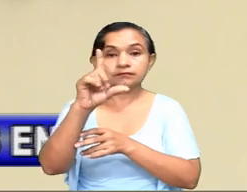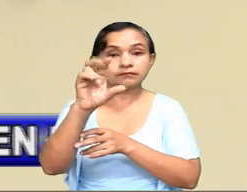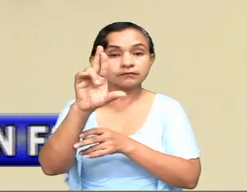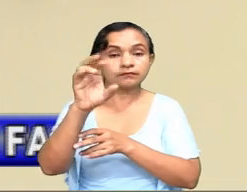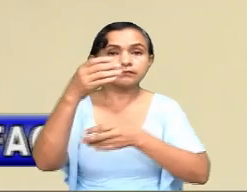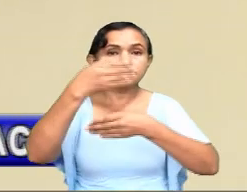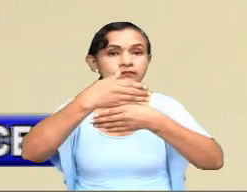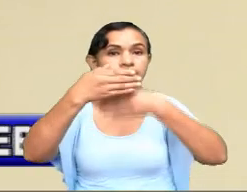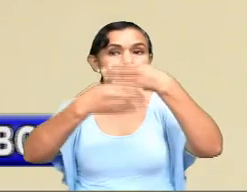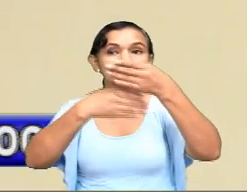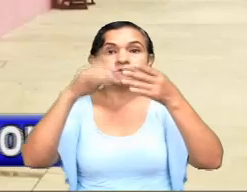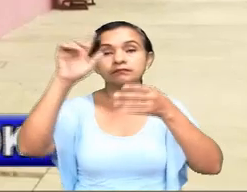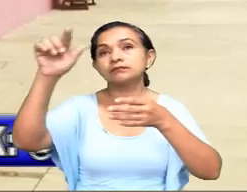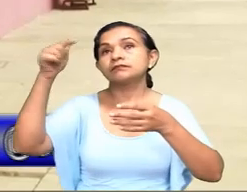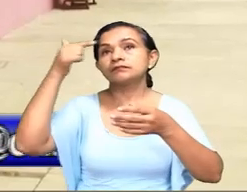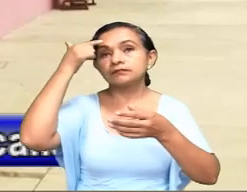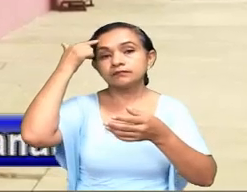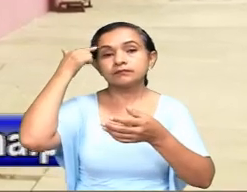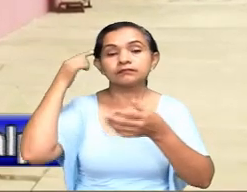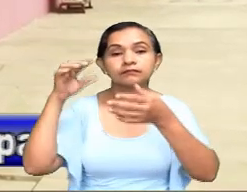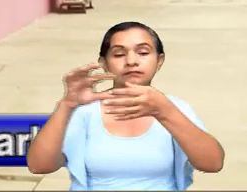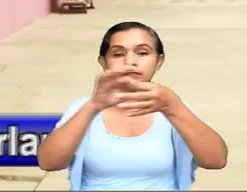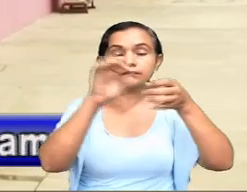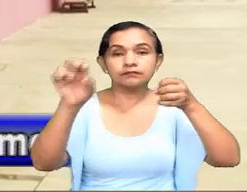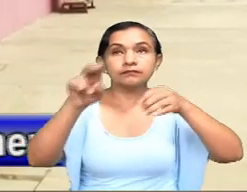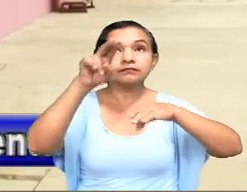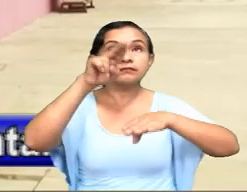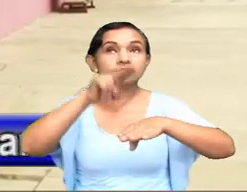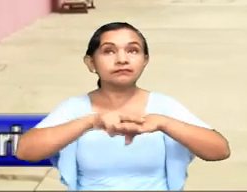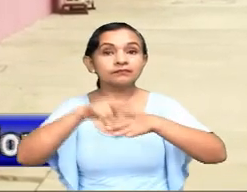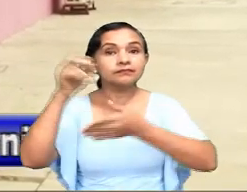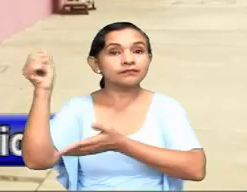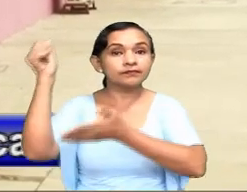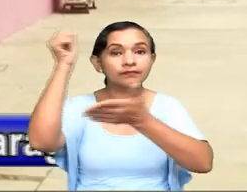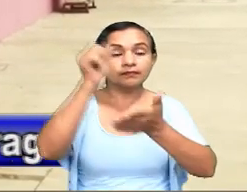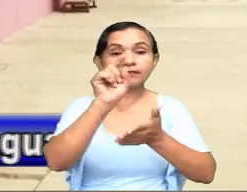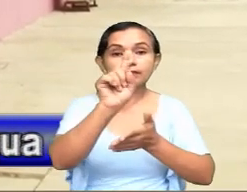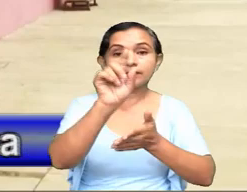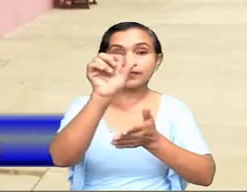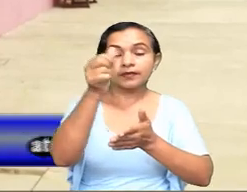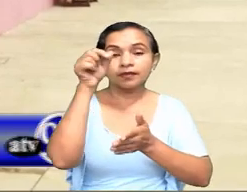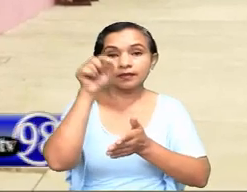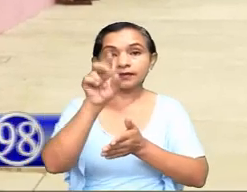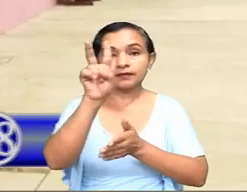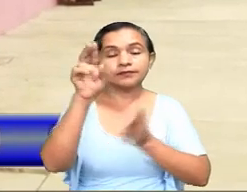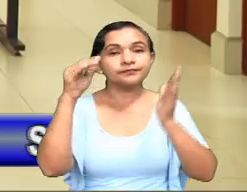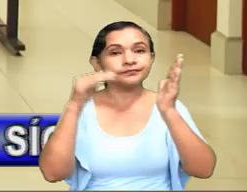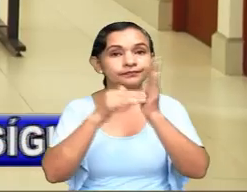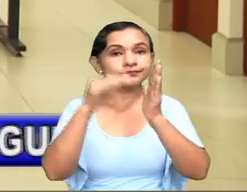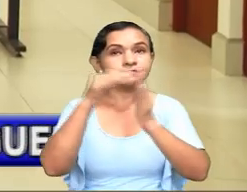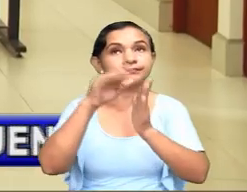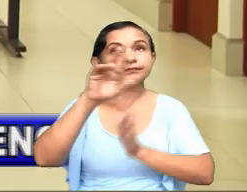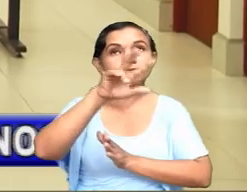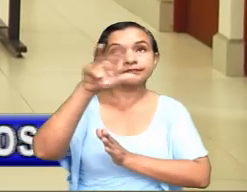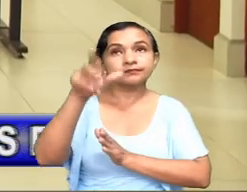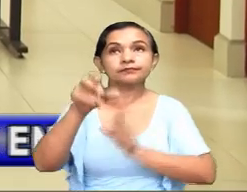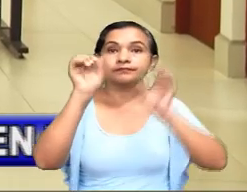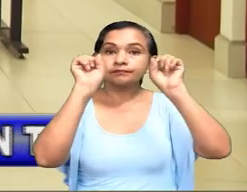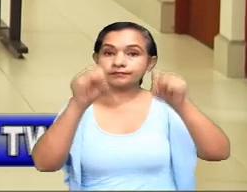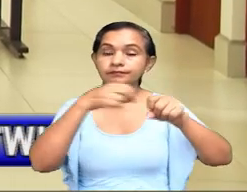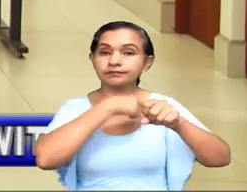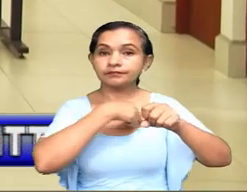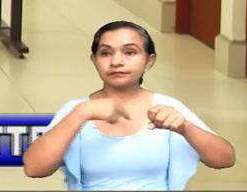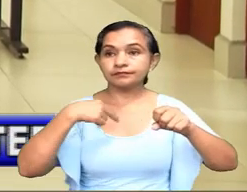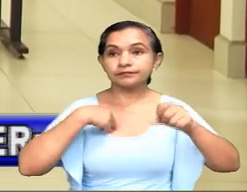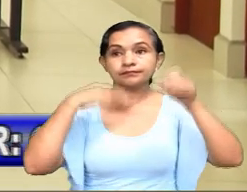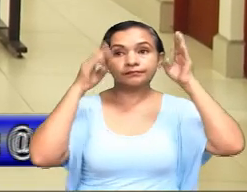infraestructura, el Gobierno de Reconciliación y Unidad Nacional invirtió 16.2 millones de córdobas y podrá garantizar la